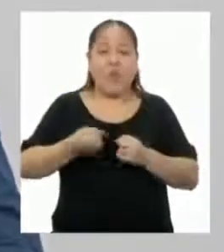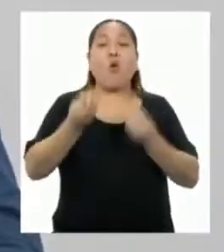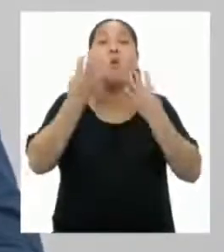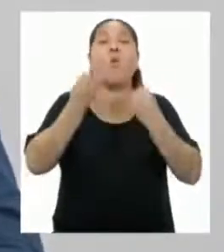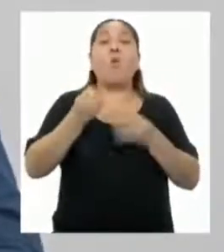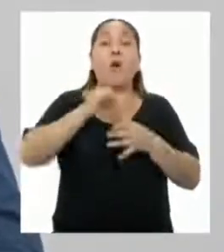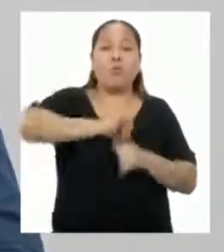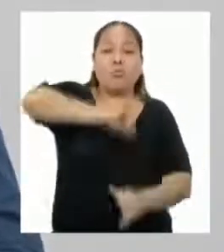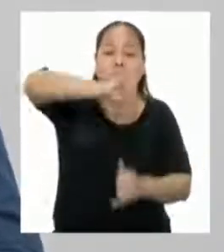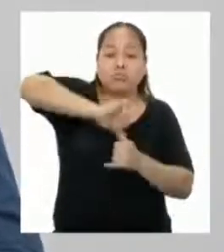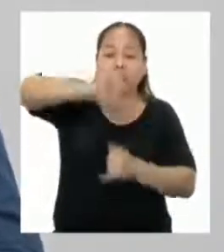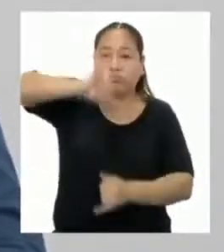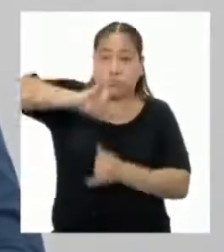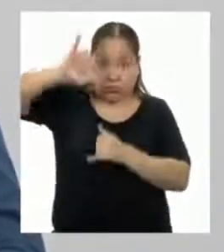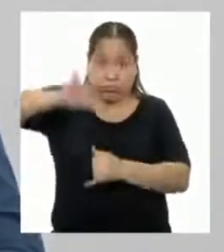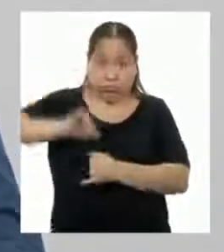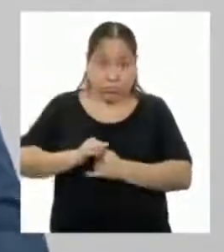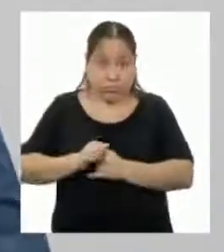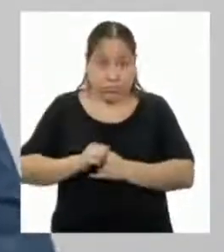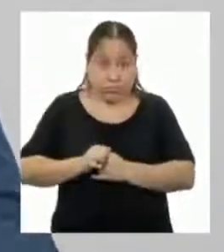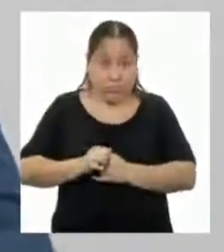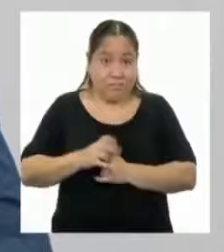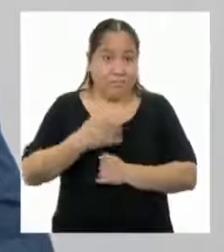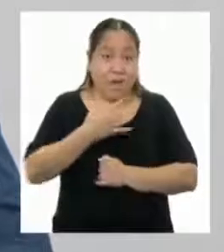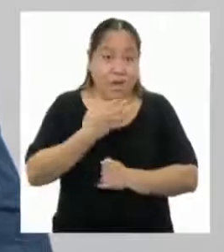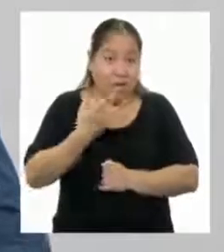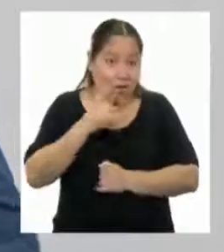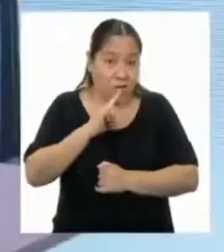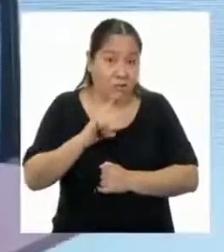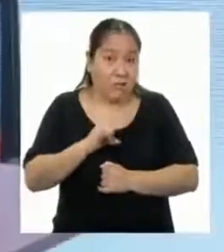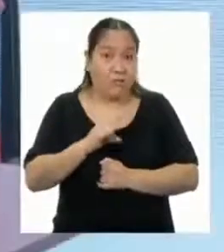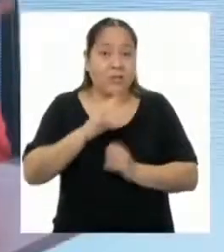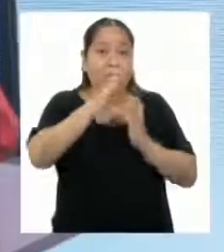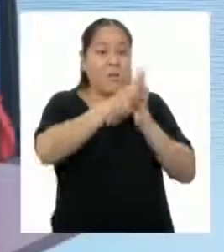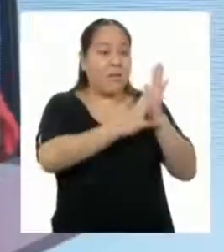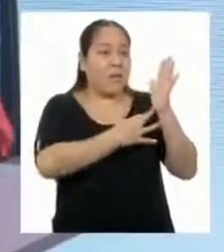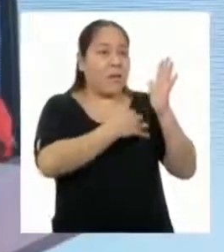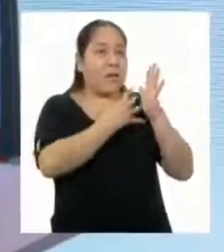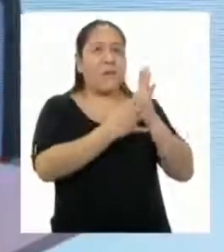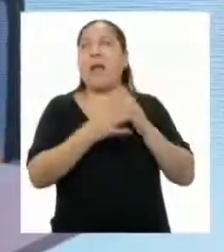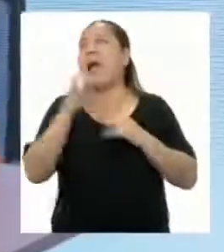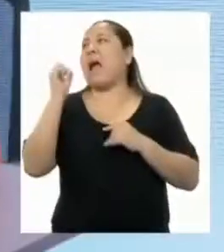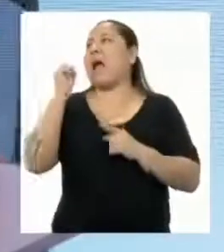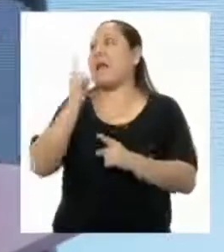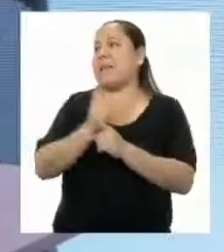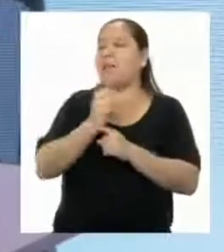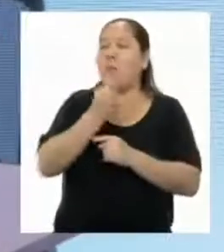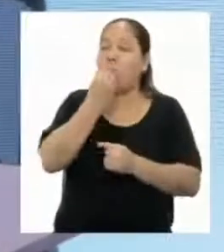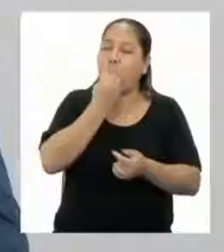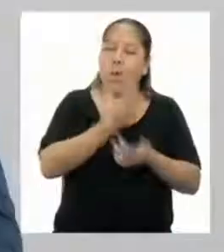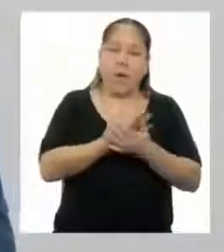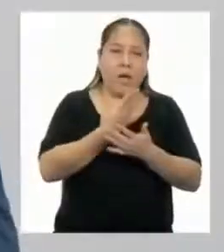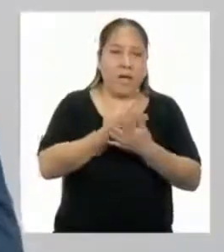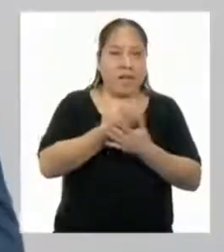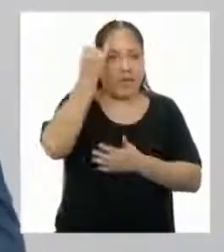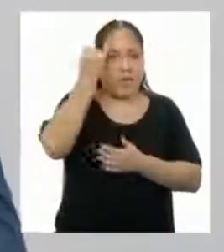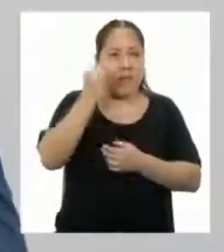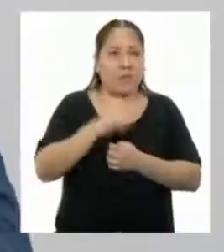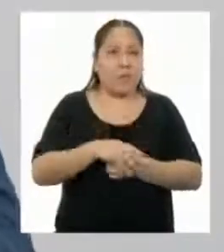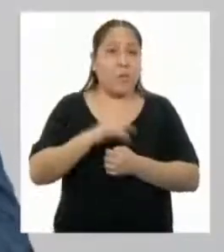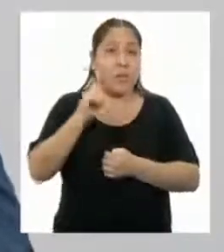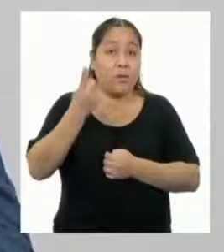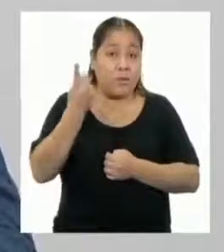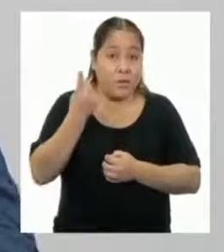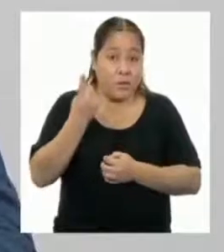listones a utilizar, hacemos una tabla? Claro, una tabla. ¡Qué buena idea! Lo primero